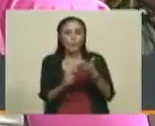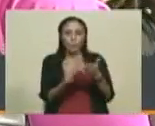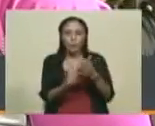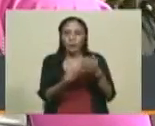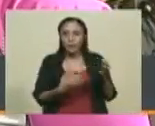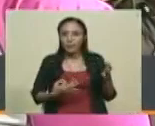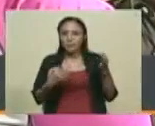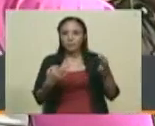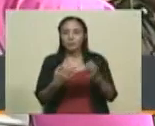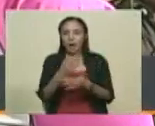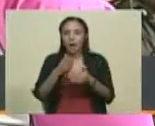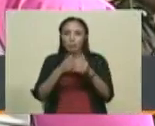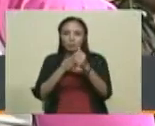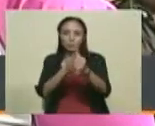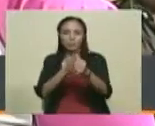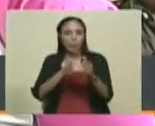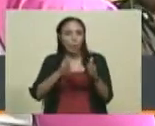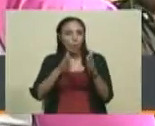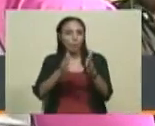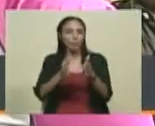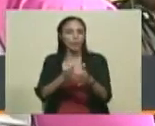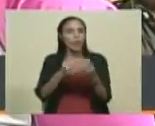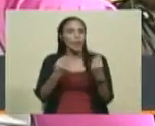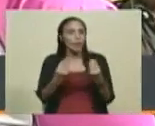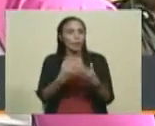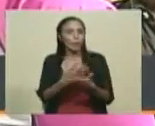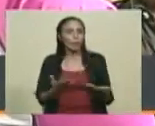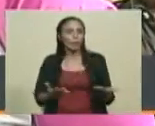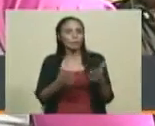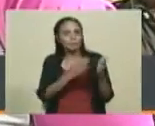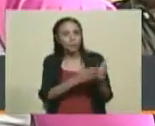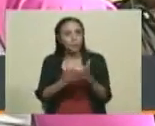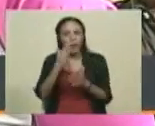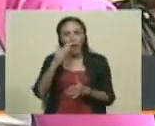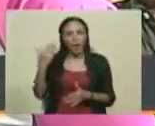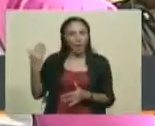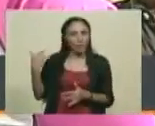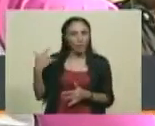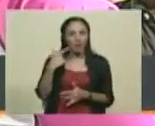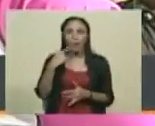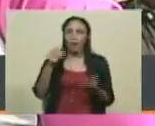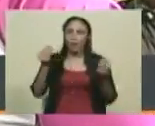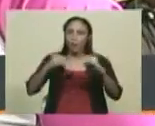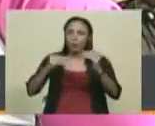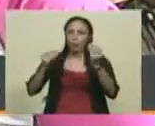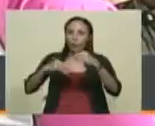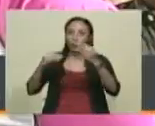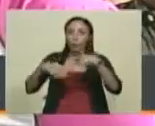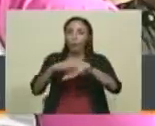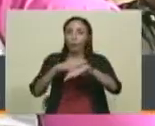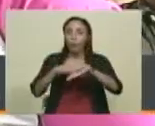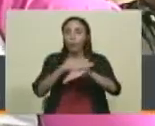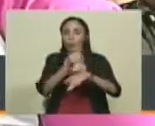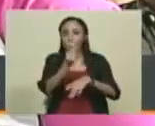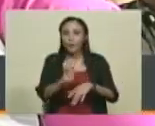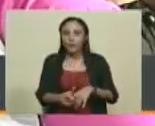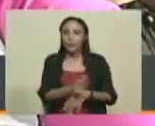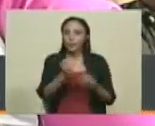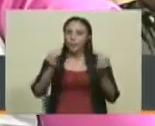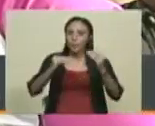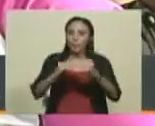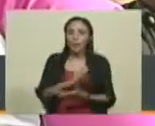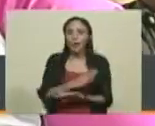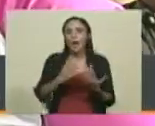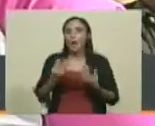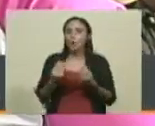orientadas precisamente incluso a un manifiesto que usted mismo acordó con sus ministros, que es la paridad de